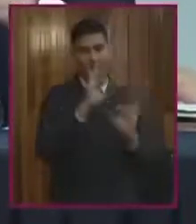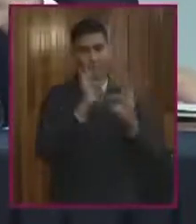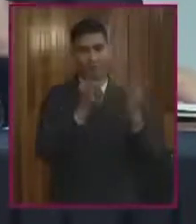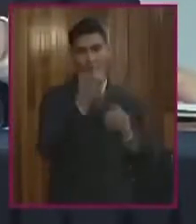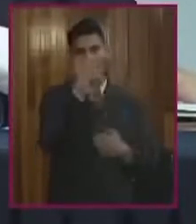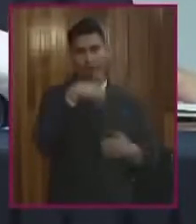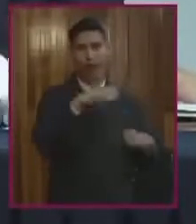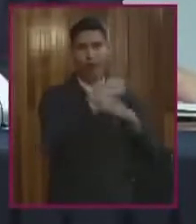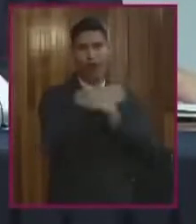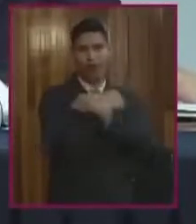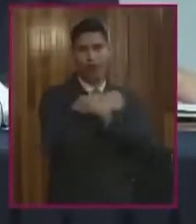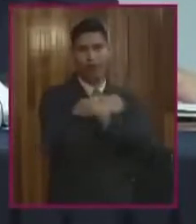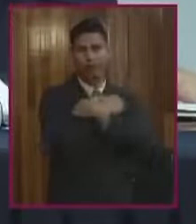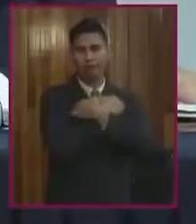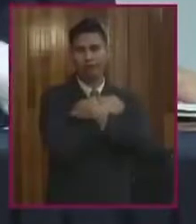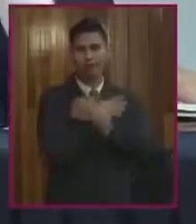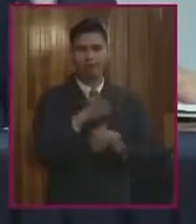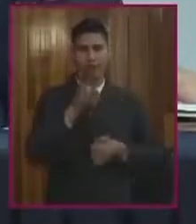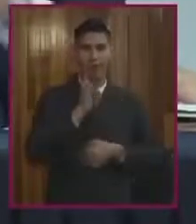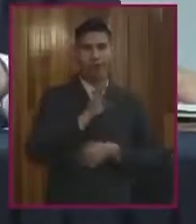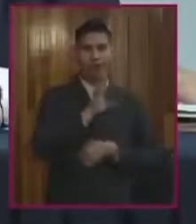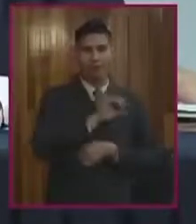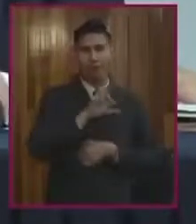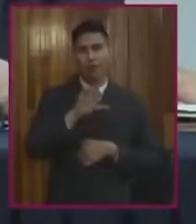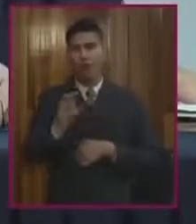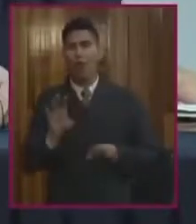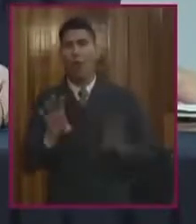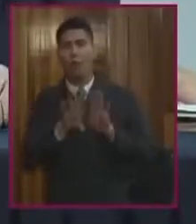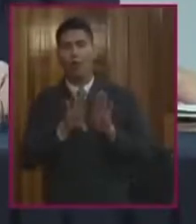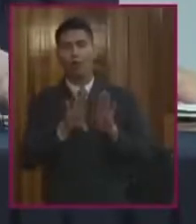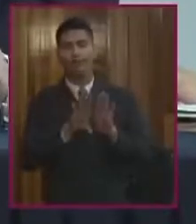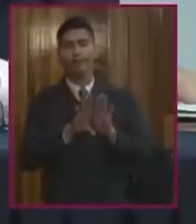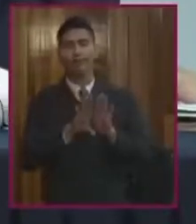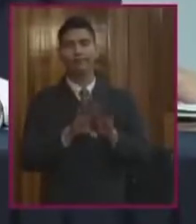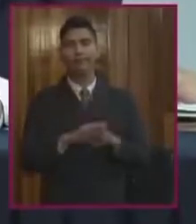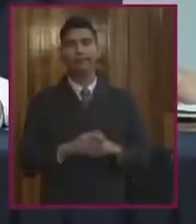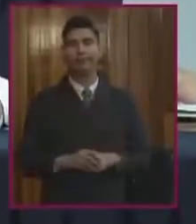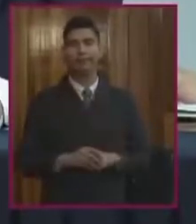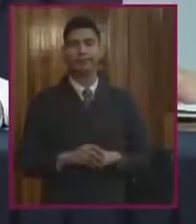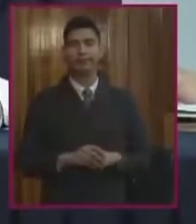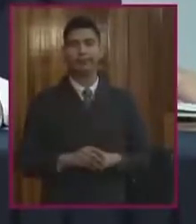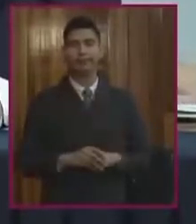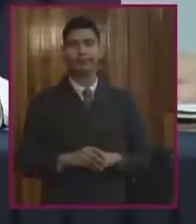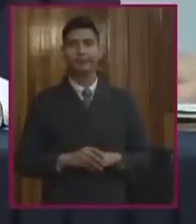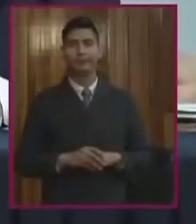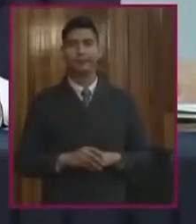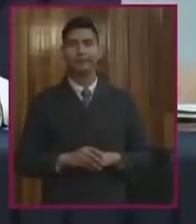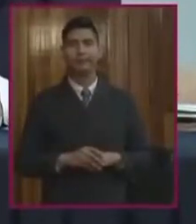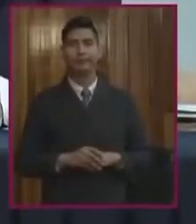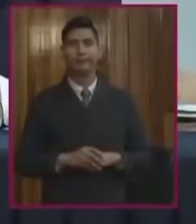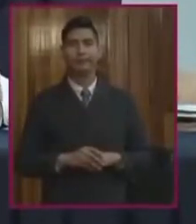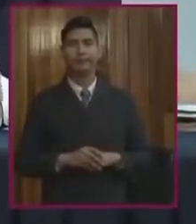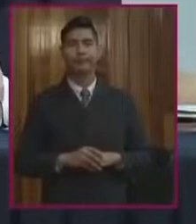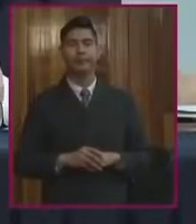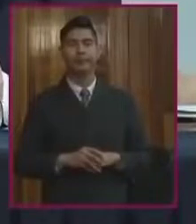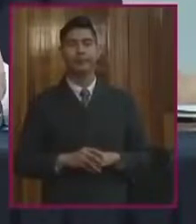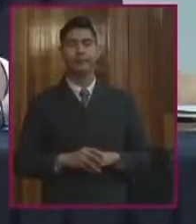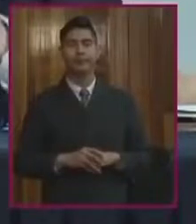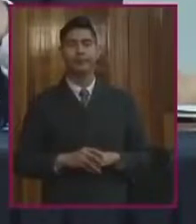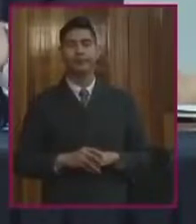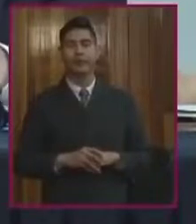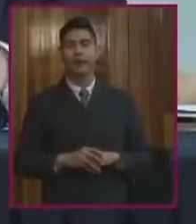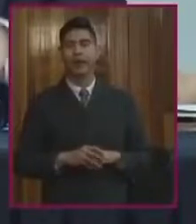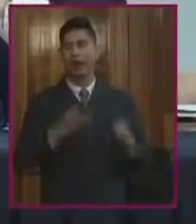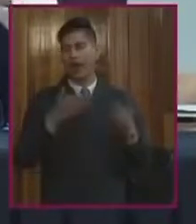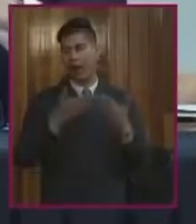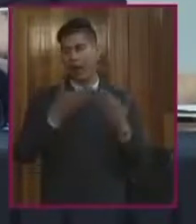y de ranqueos, etcétera, que se dieron en otros sexenios, y que nos puede